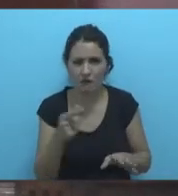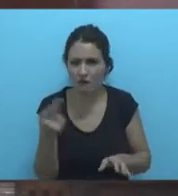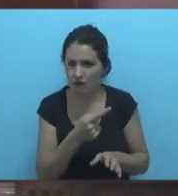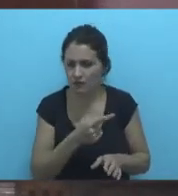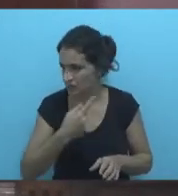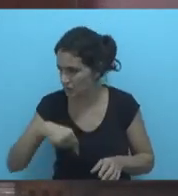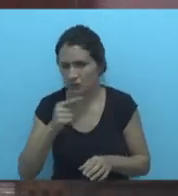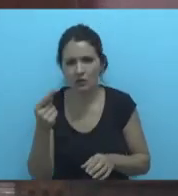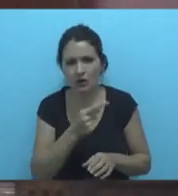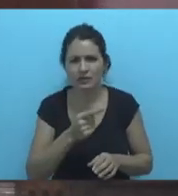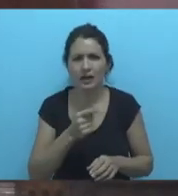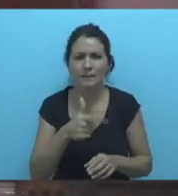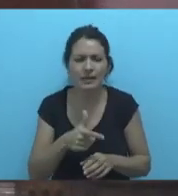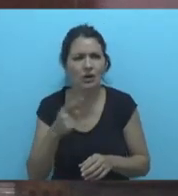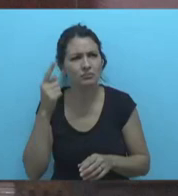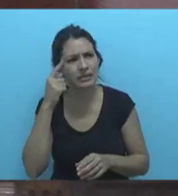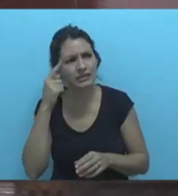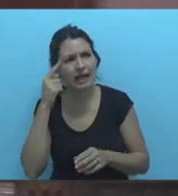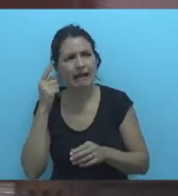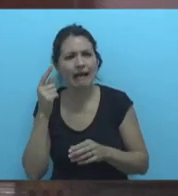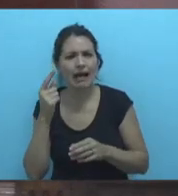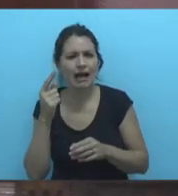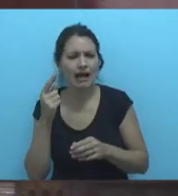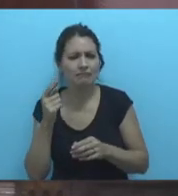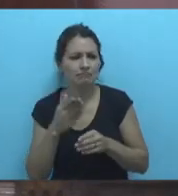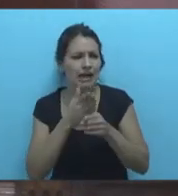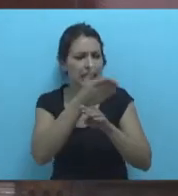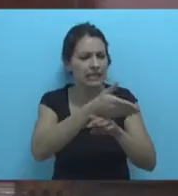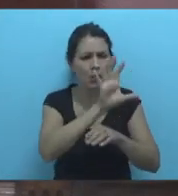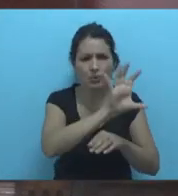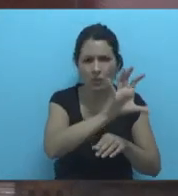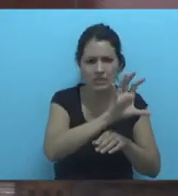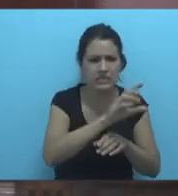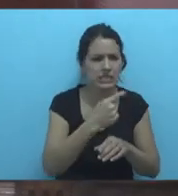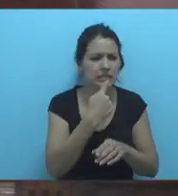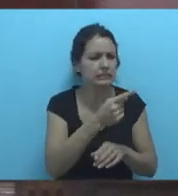democracia vayan a las provincias dirigentes foráneos a señalar con el dedo y